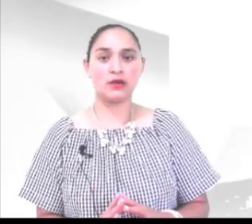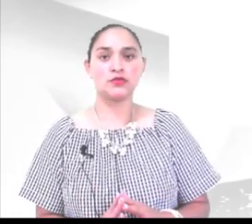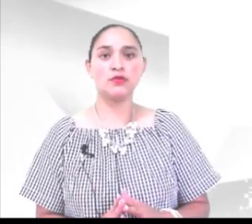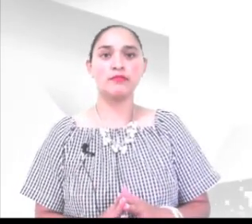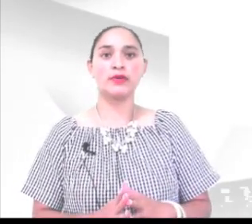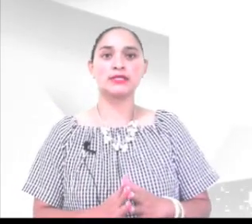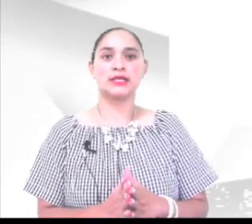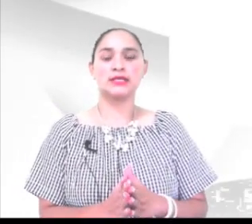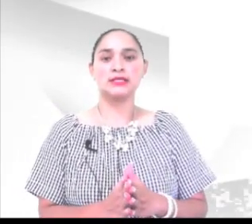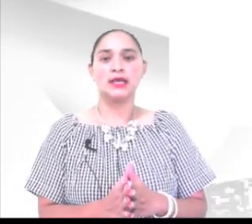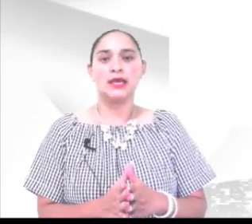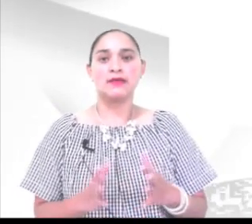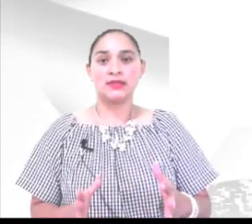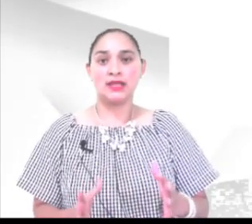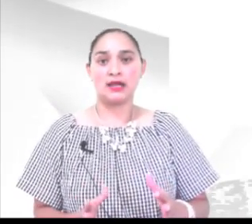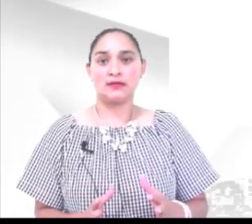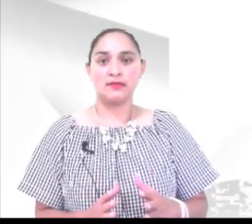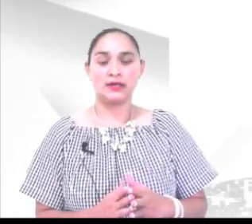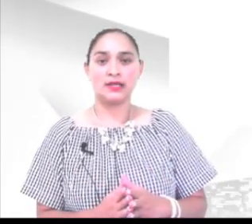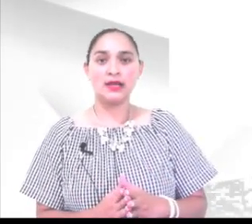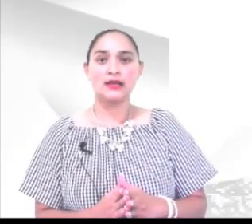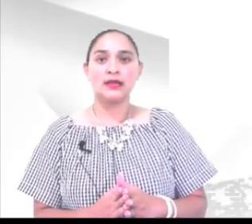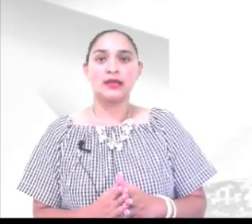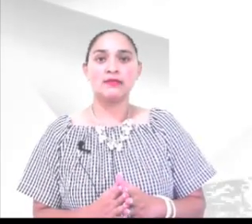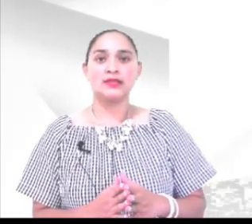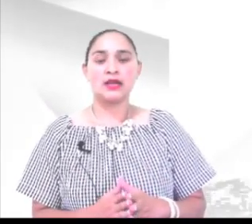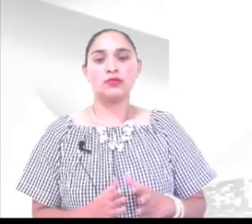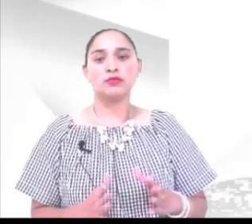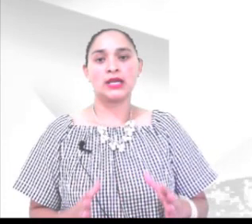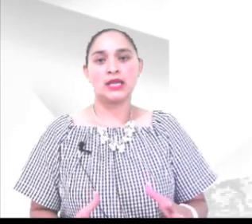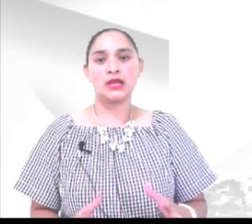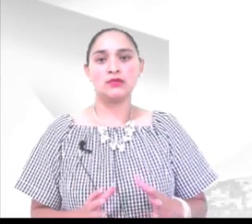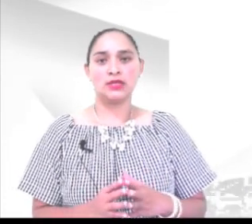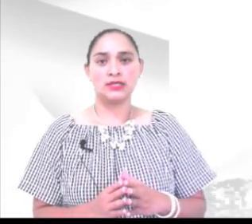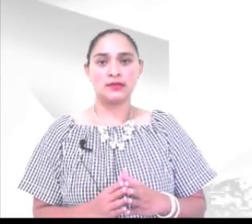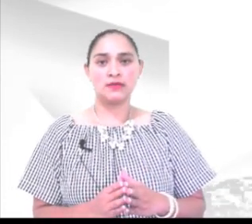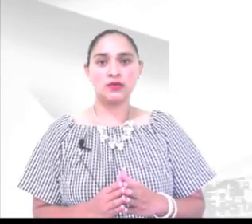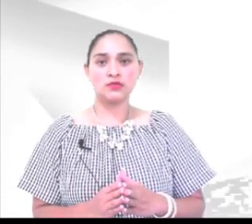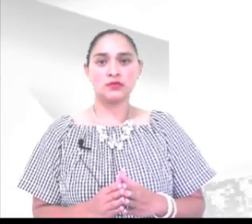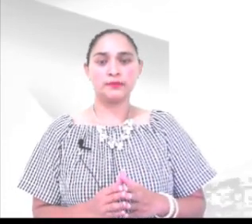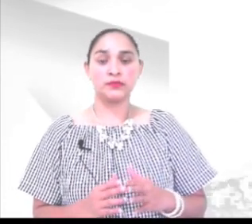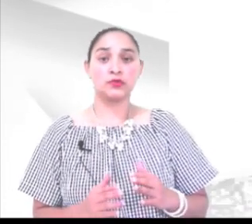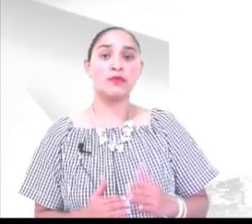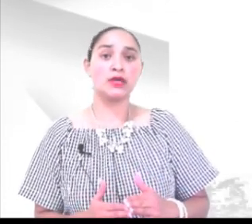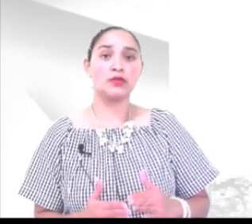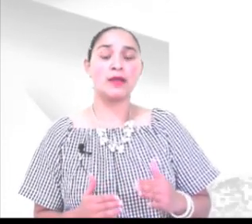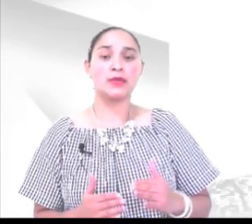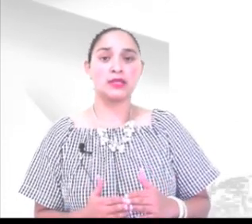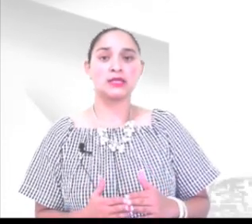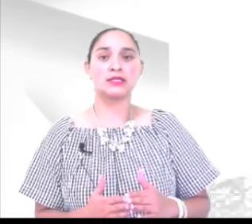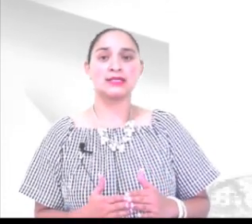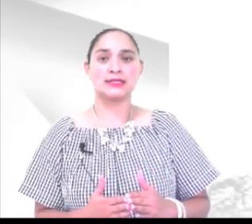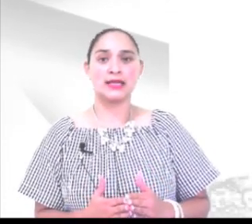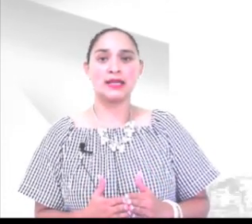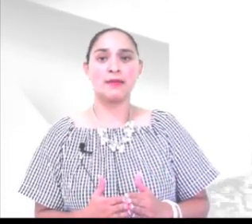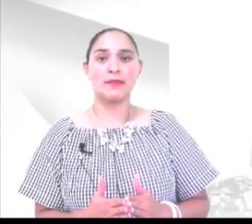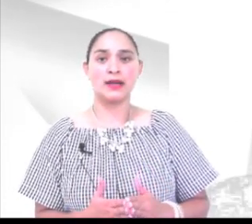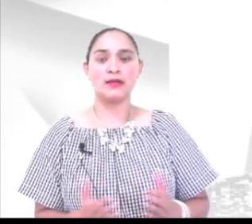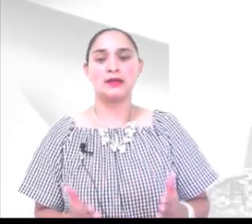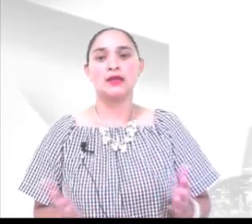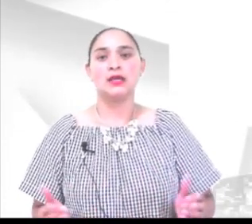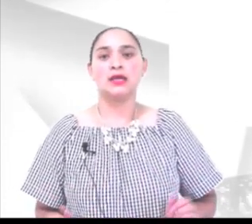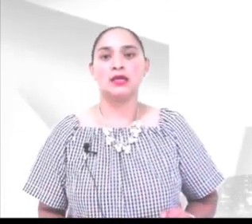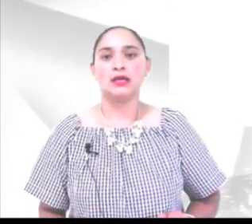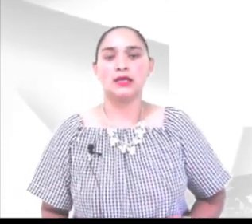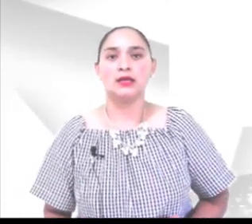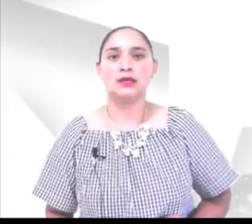tener precaución? Pues es evitar, ¿verdad?, evitar contagiarnos de este virus tomando las medidas necesarias para